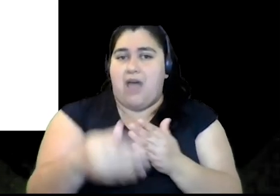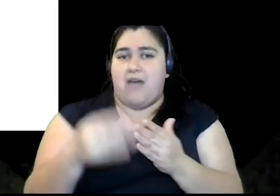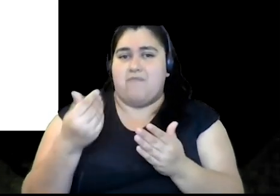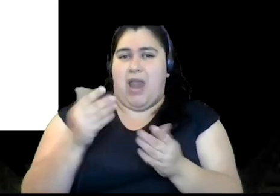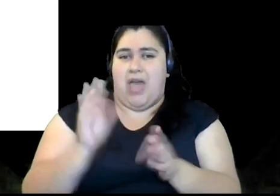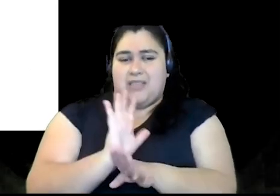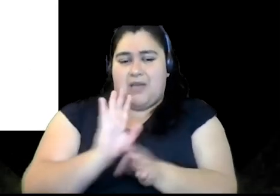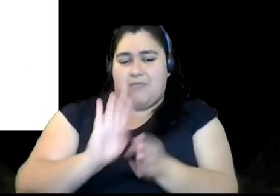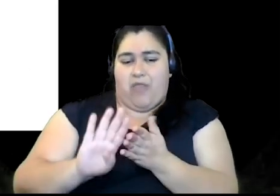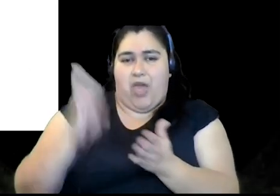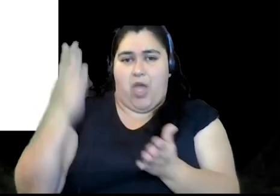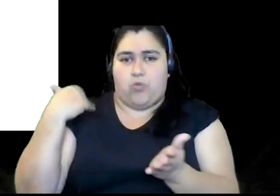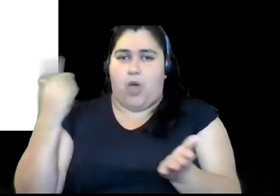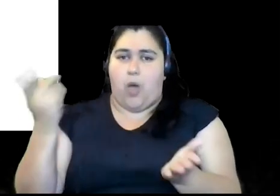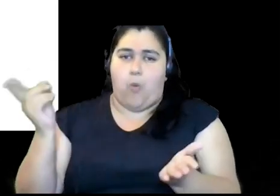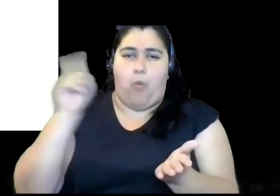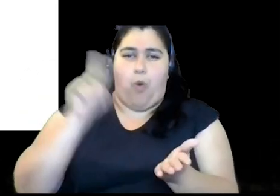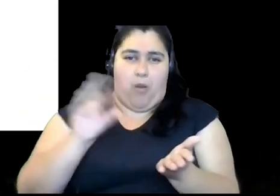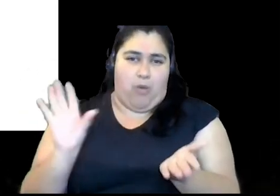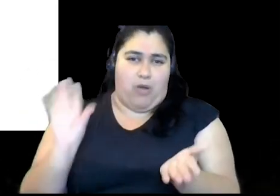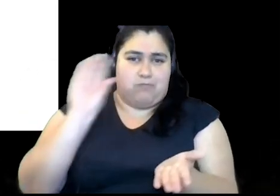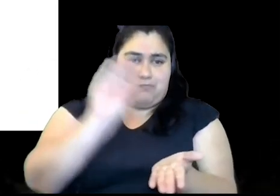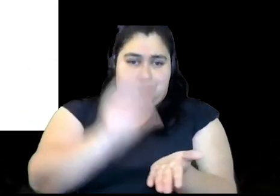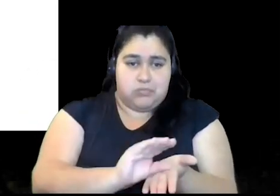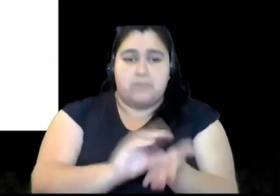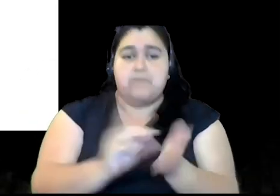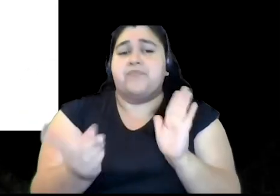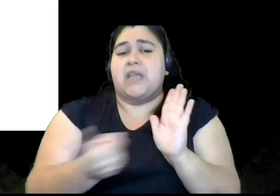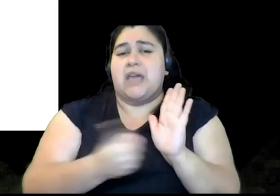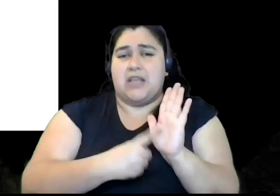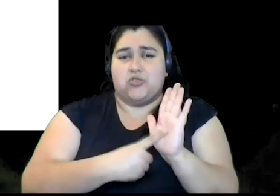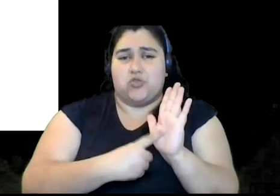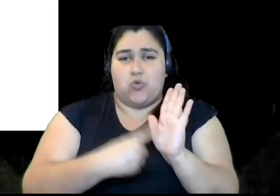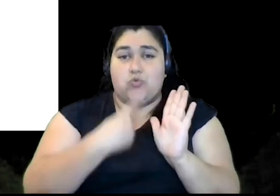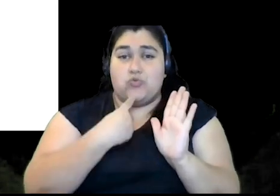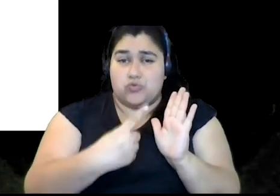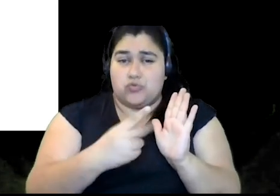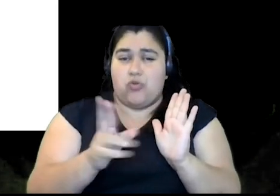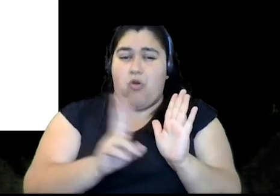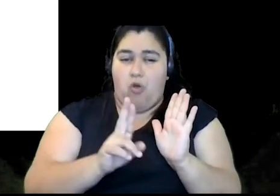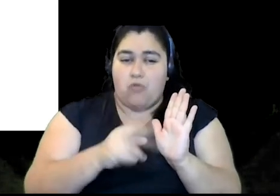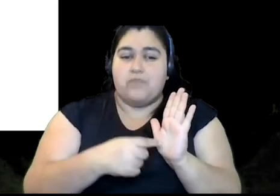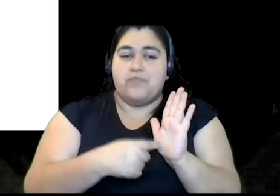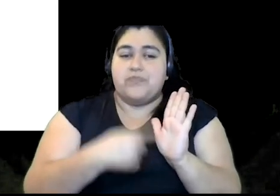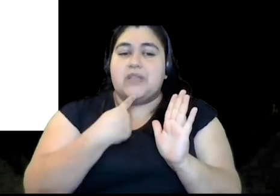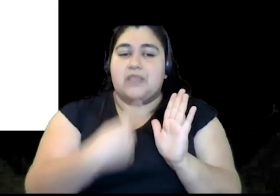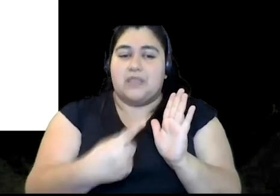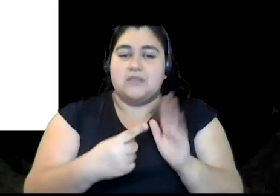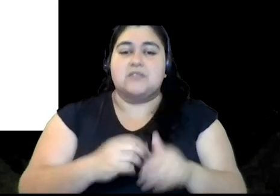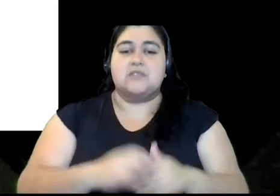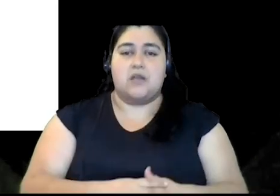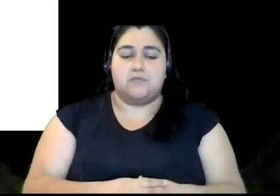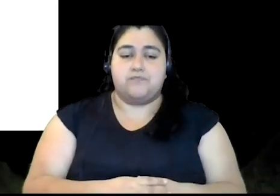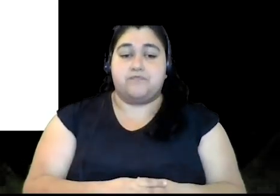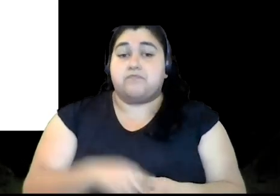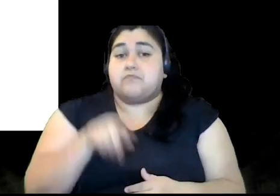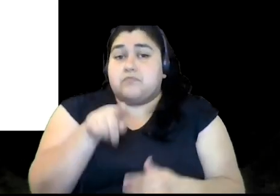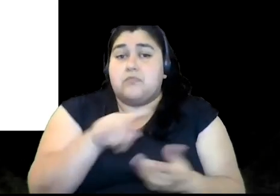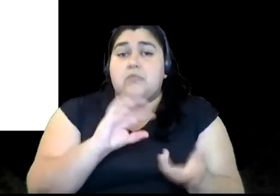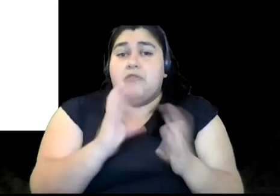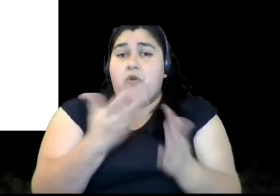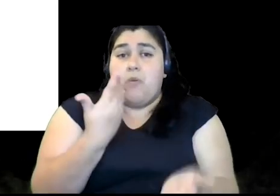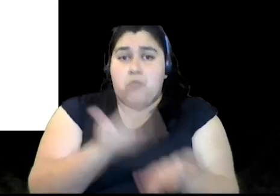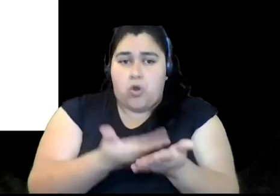retroactiva, pues la resolución expresamente nos dispone que esta